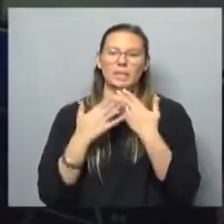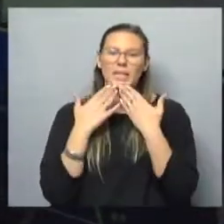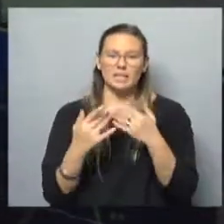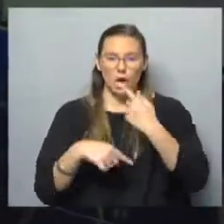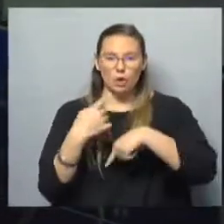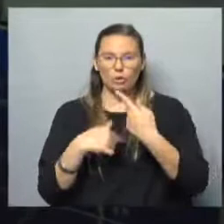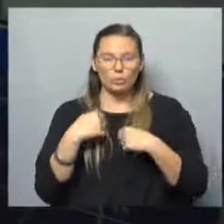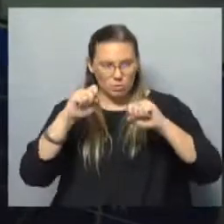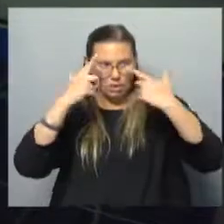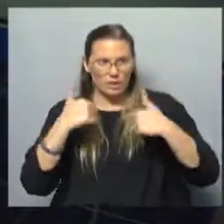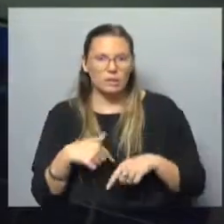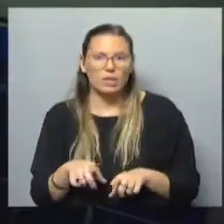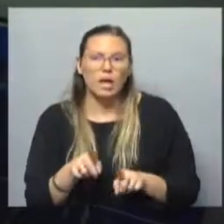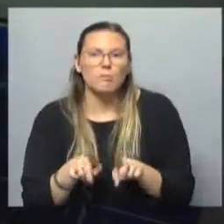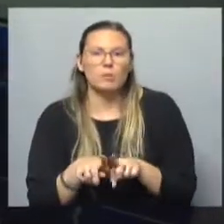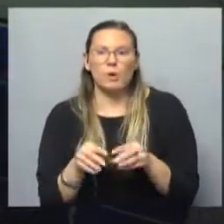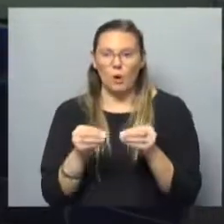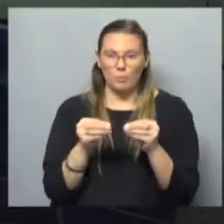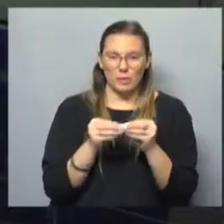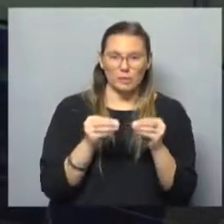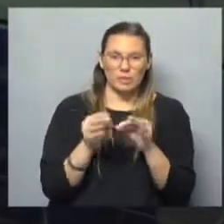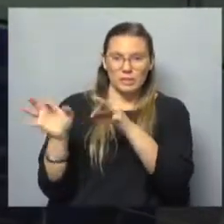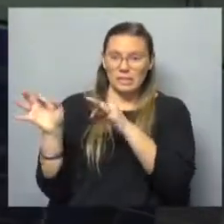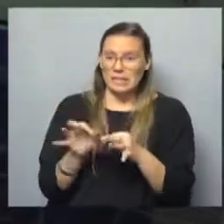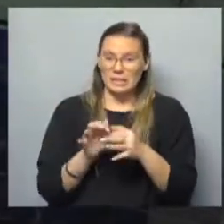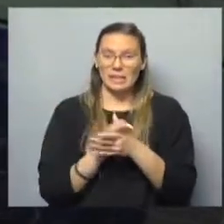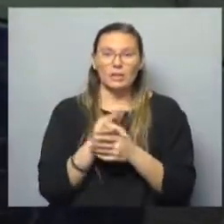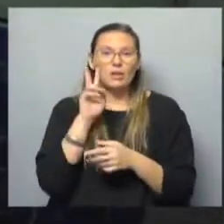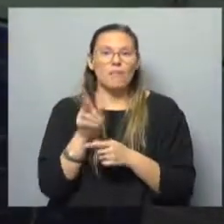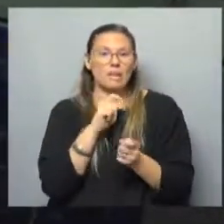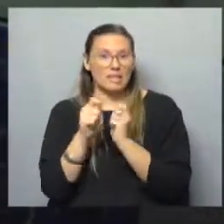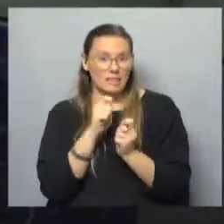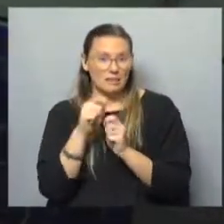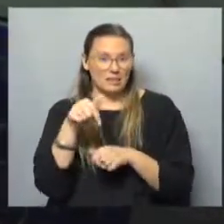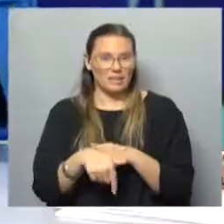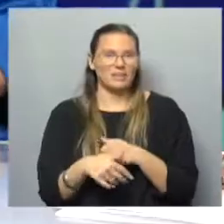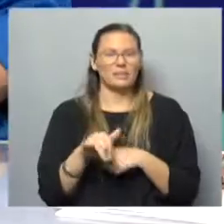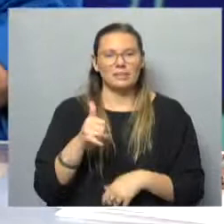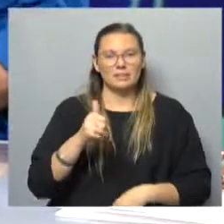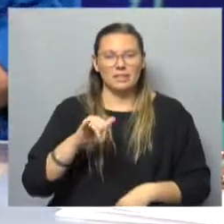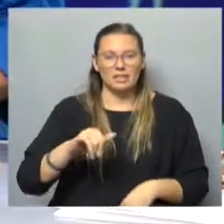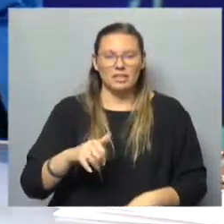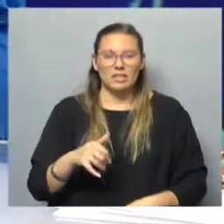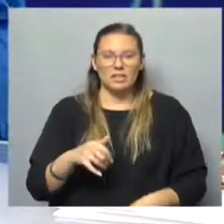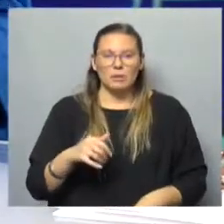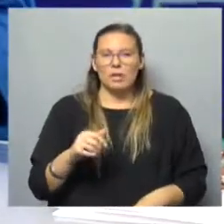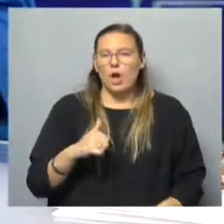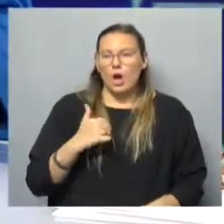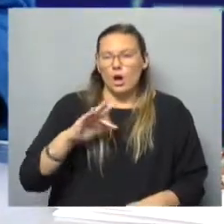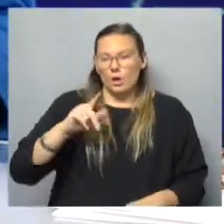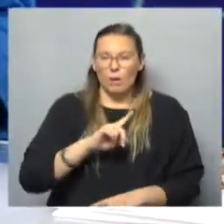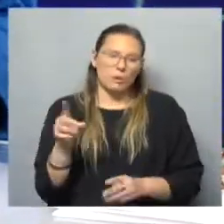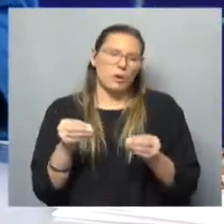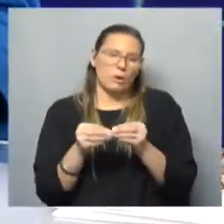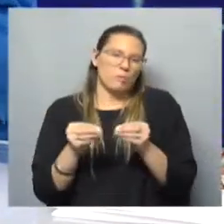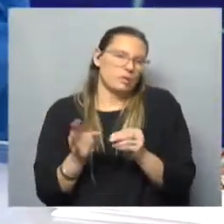decían que yo sigo atenta acá, como varios compañeros que llegaron a ver las entrevistas hoy. Y ya les robamos un... Bueno, lo robamos no, porque es un compañero